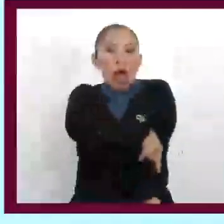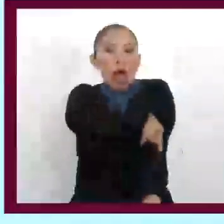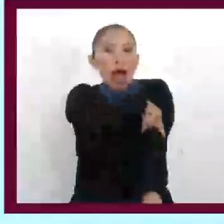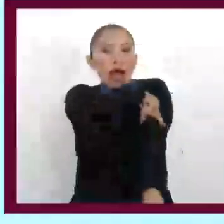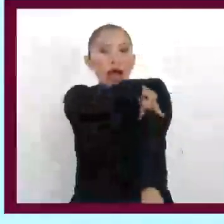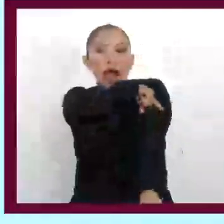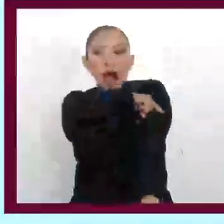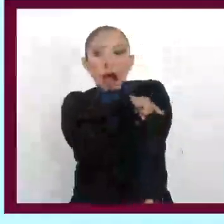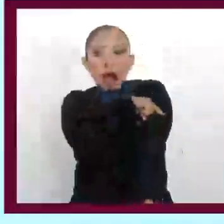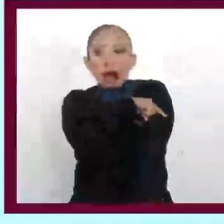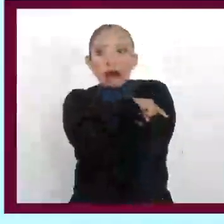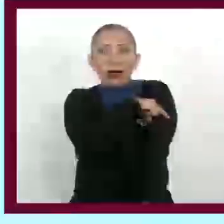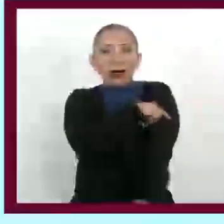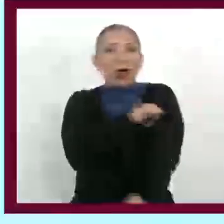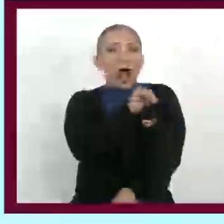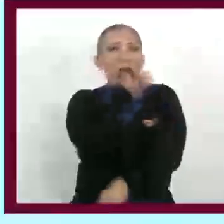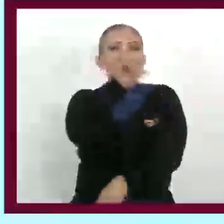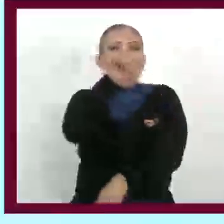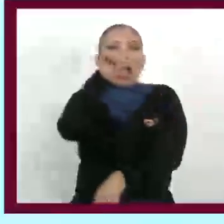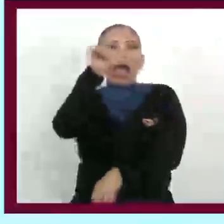largos como emitir el sonido